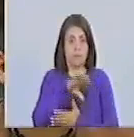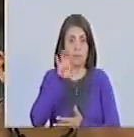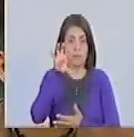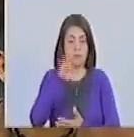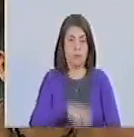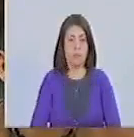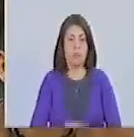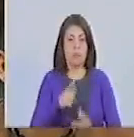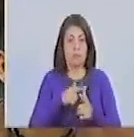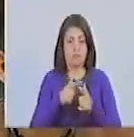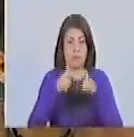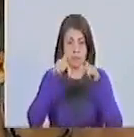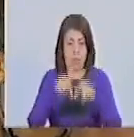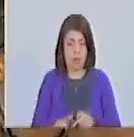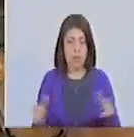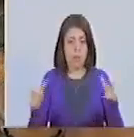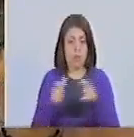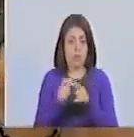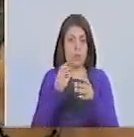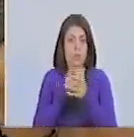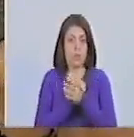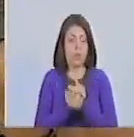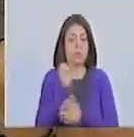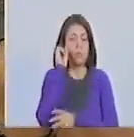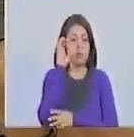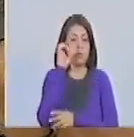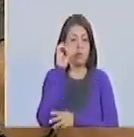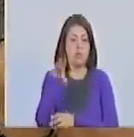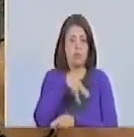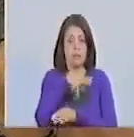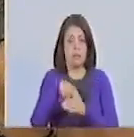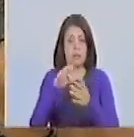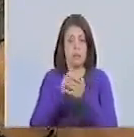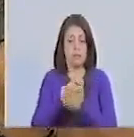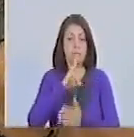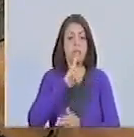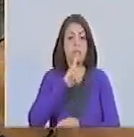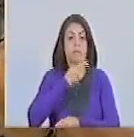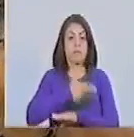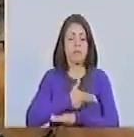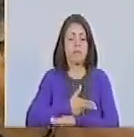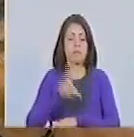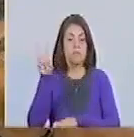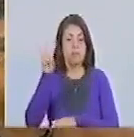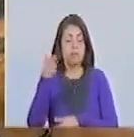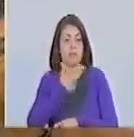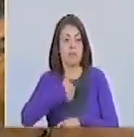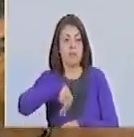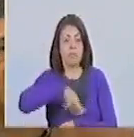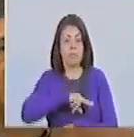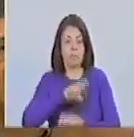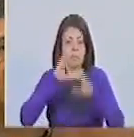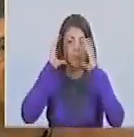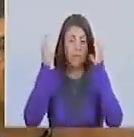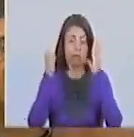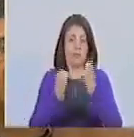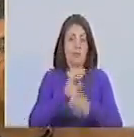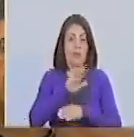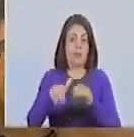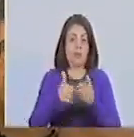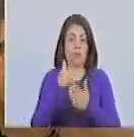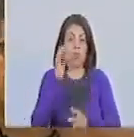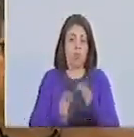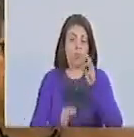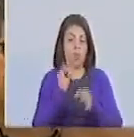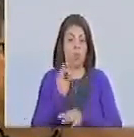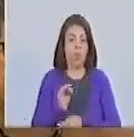país. Por eso, desde el Grupo de Amistad Parlamentaria Honduras, Venezuela-Honduras, nosotros abogamos que con la